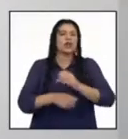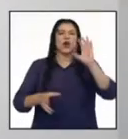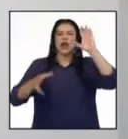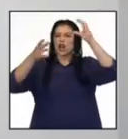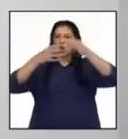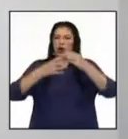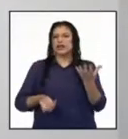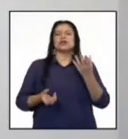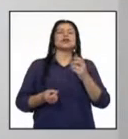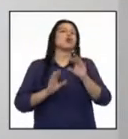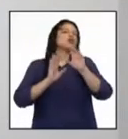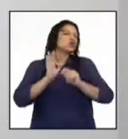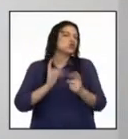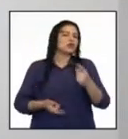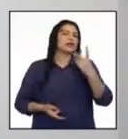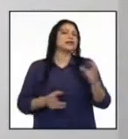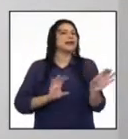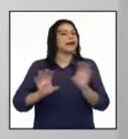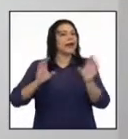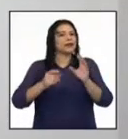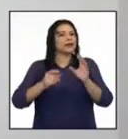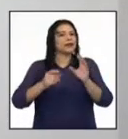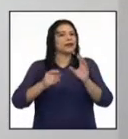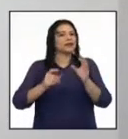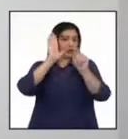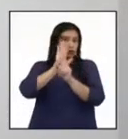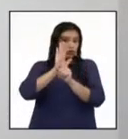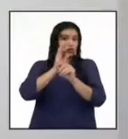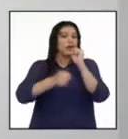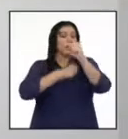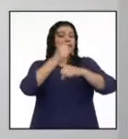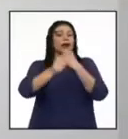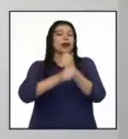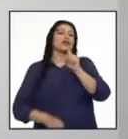Congreso Constituyente que elaboró la Constitución de